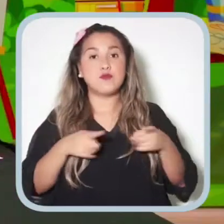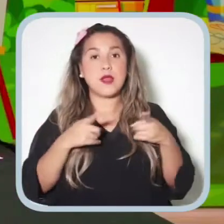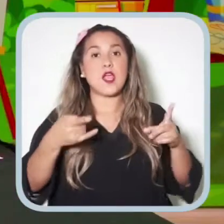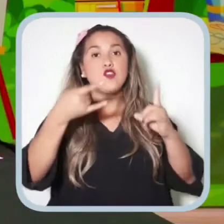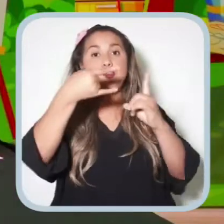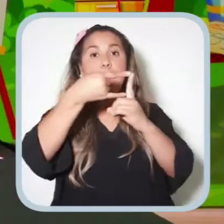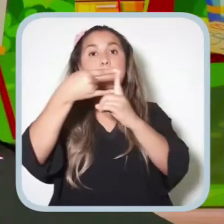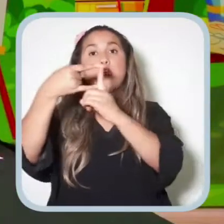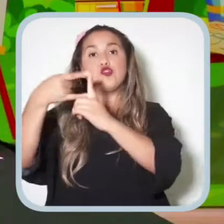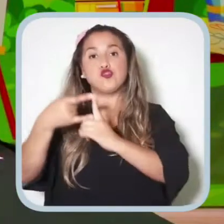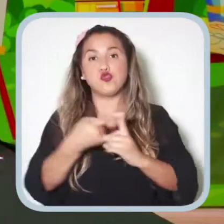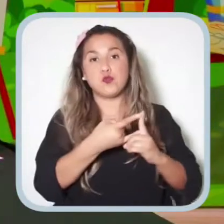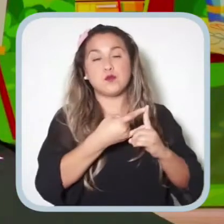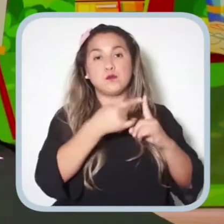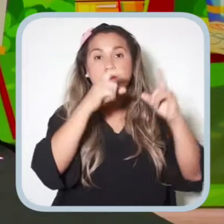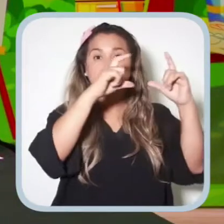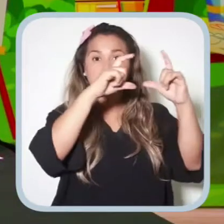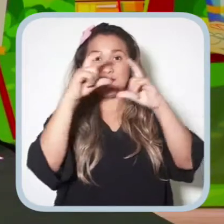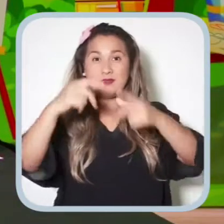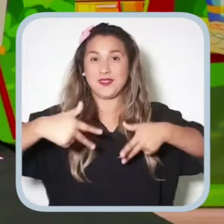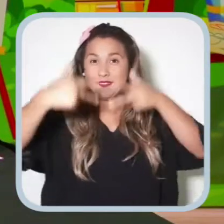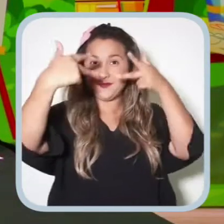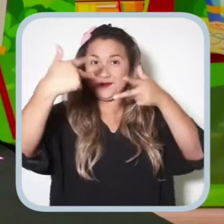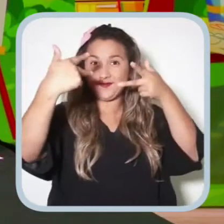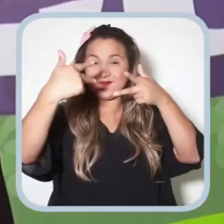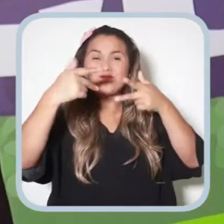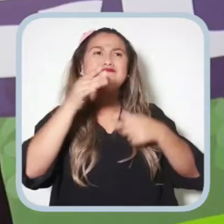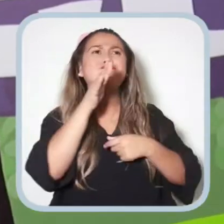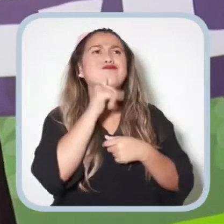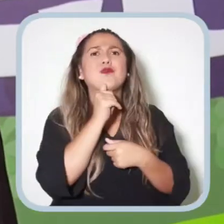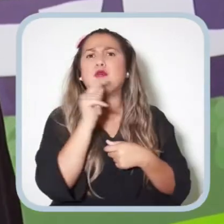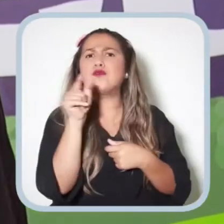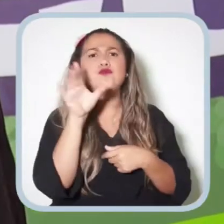con gorros divertidos y no encuentra ninguno.